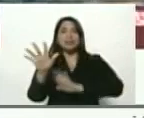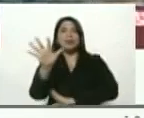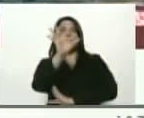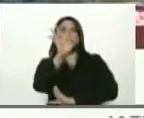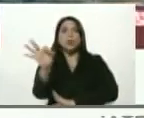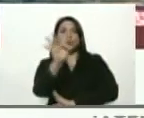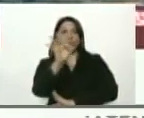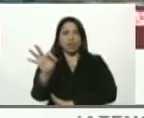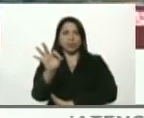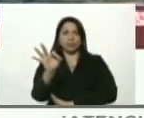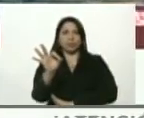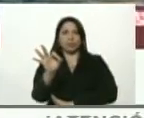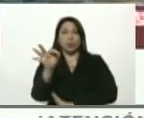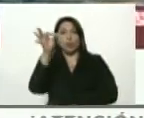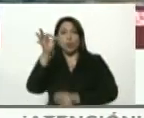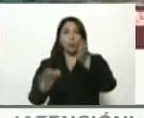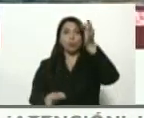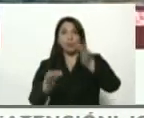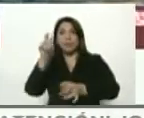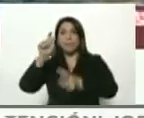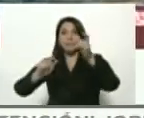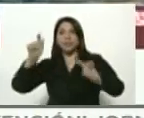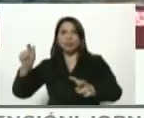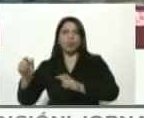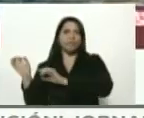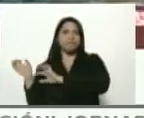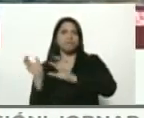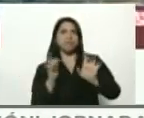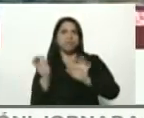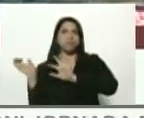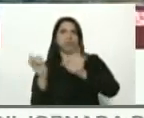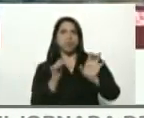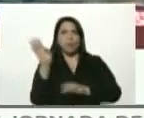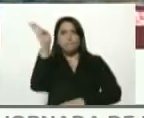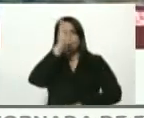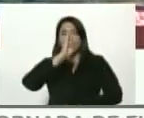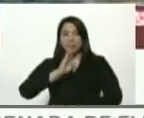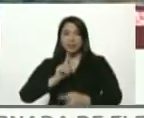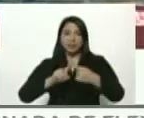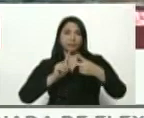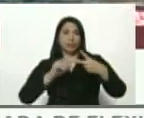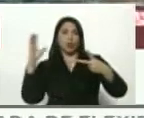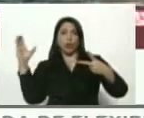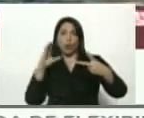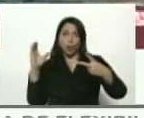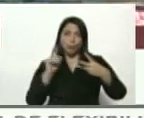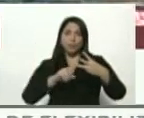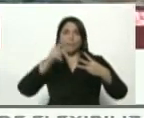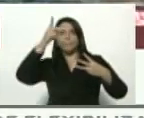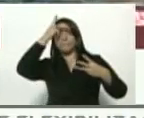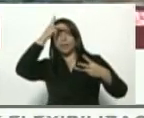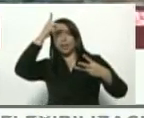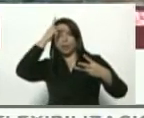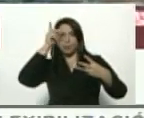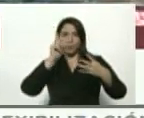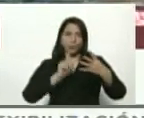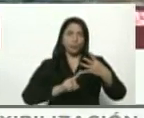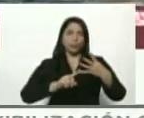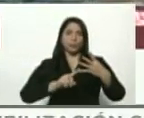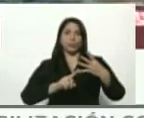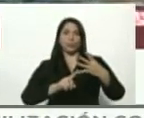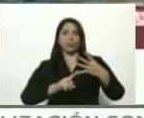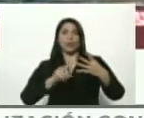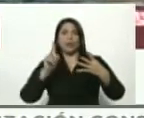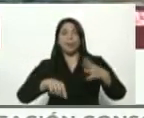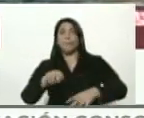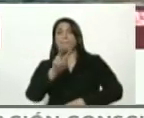75% de ellos, justamente son casos provenientes de Brasil, de Colombia, de Perú. Hoy tuvimos